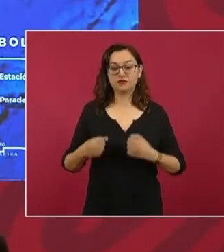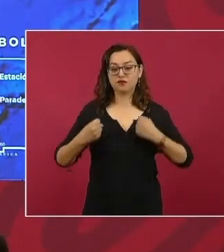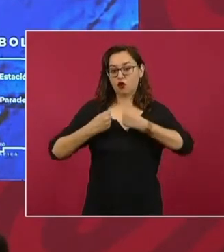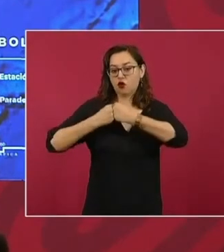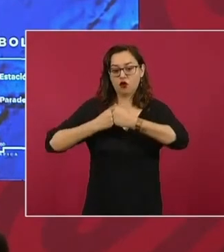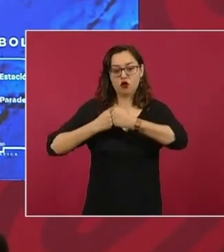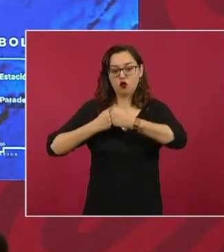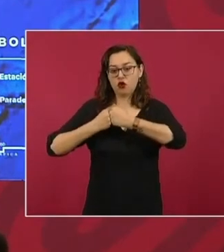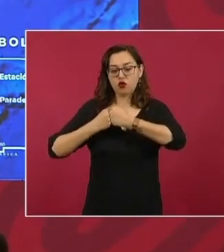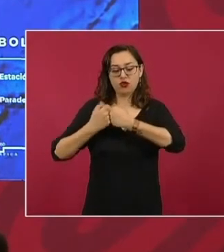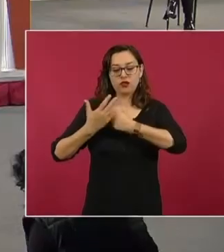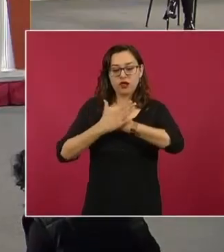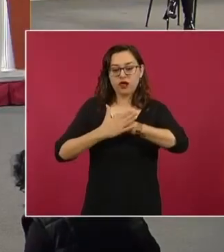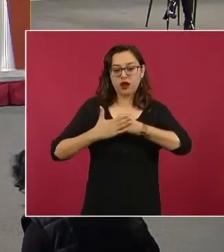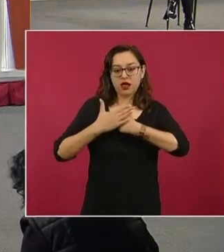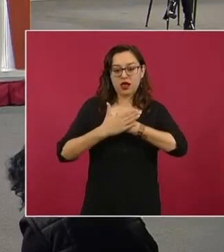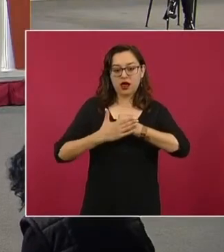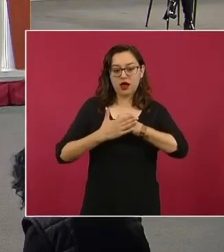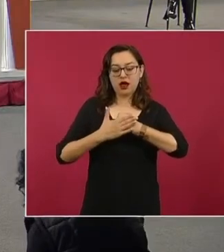no veo,